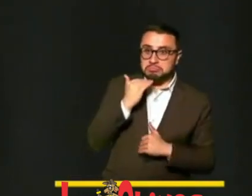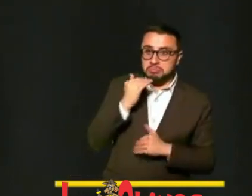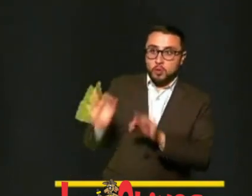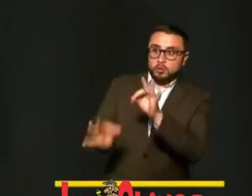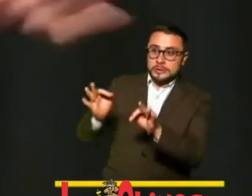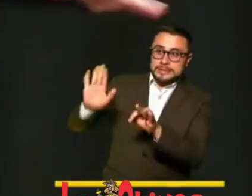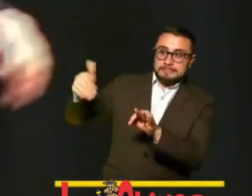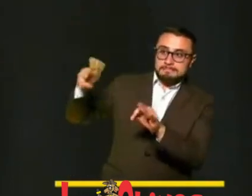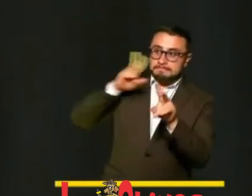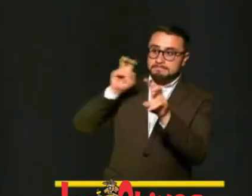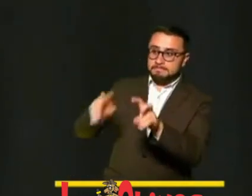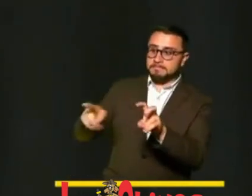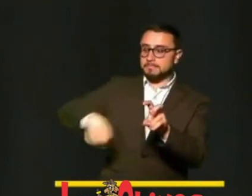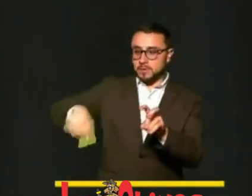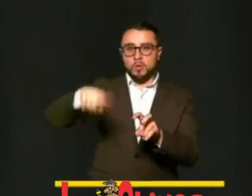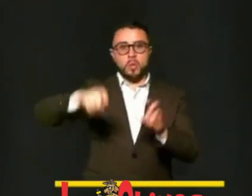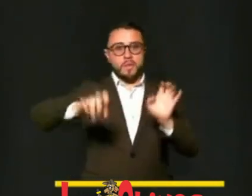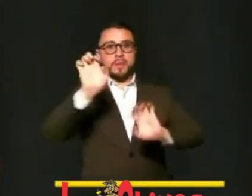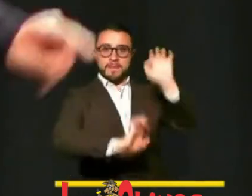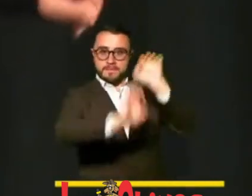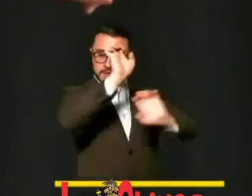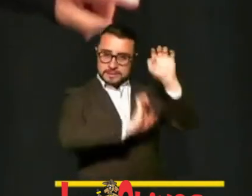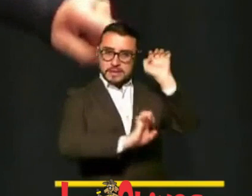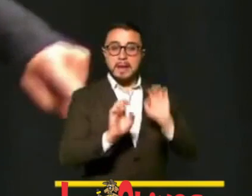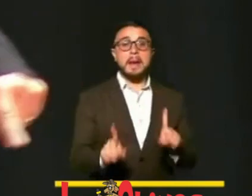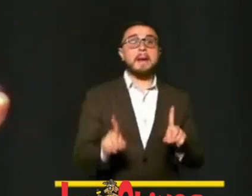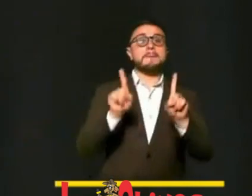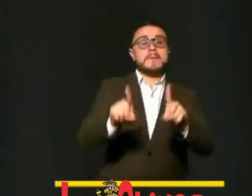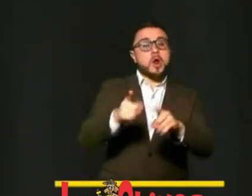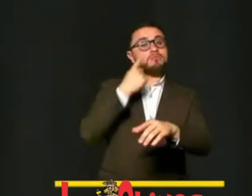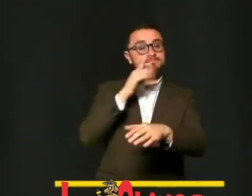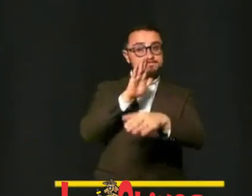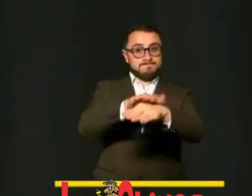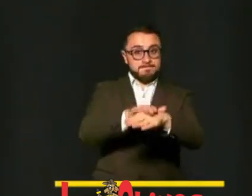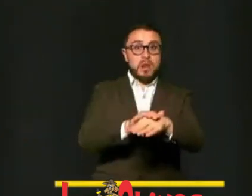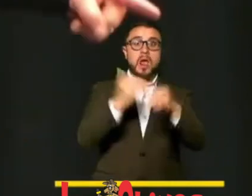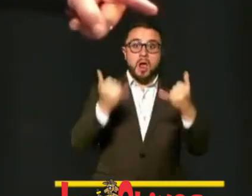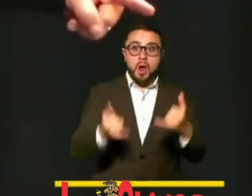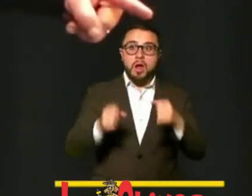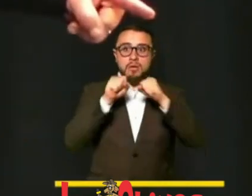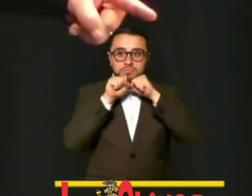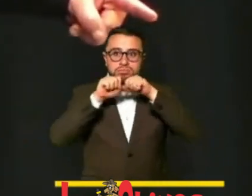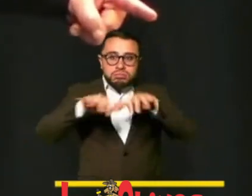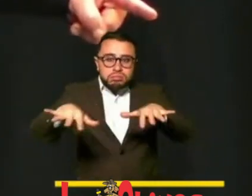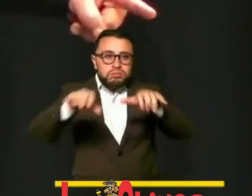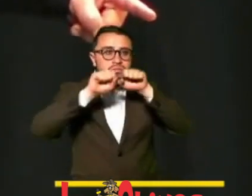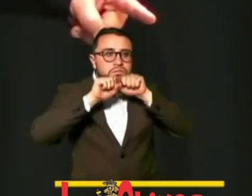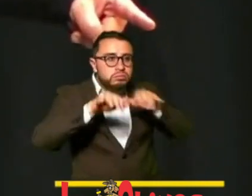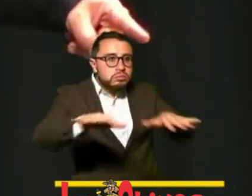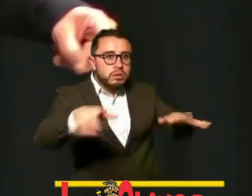justicia ellos deben defenderse en la justicia pero lo que se está construyendo alrededor de esos